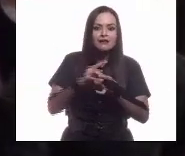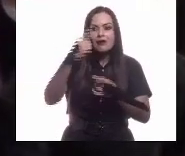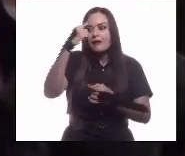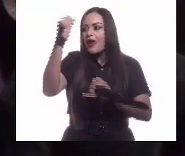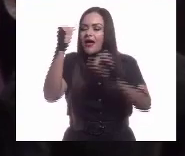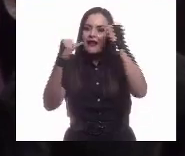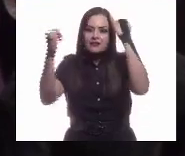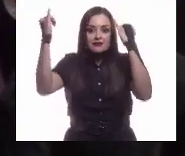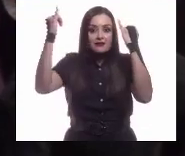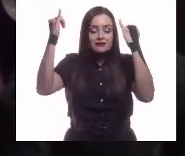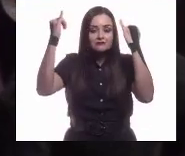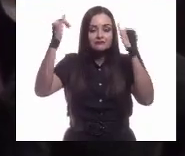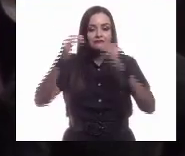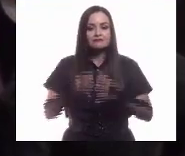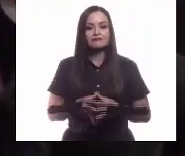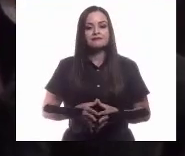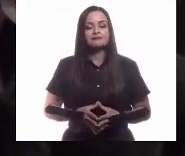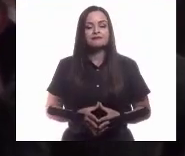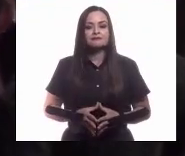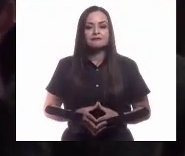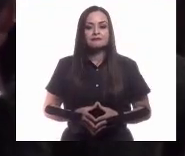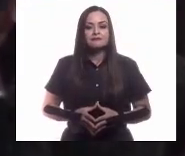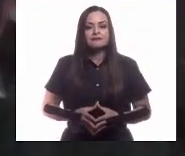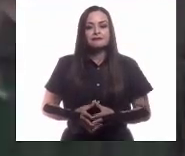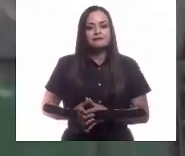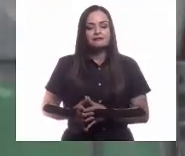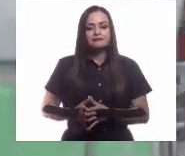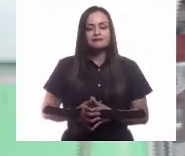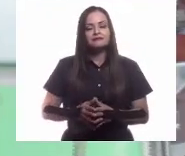en ebullición. Tampoco olvidamos a las mujeres.